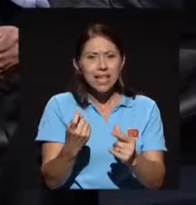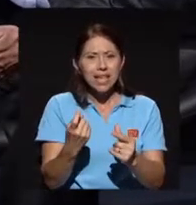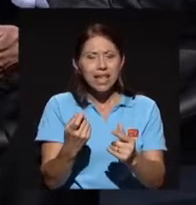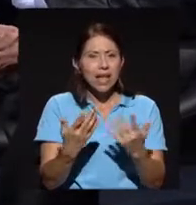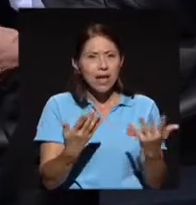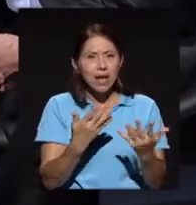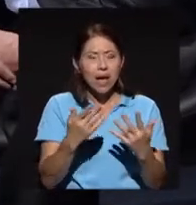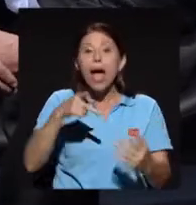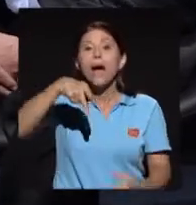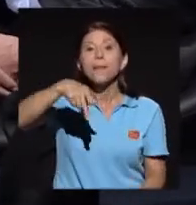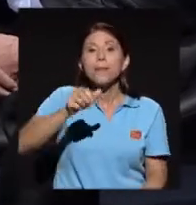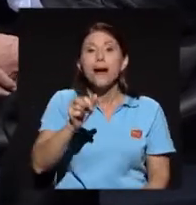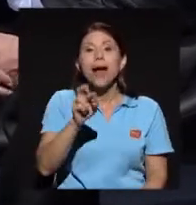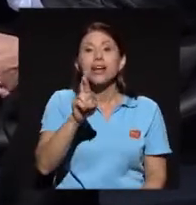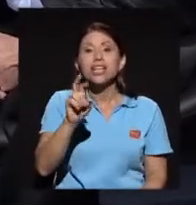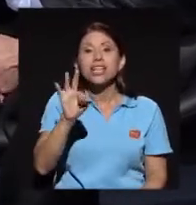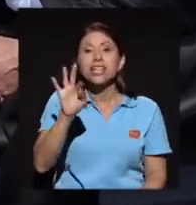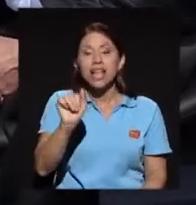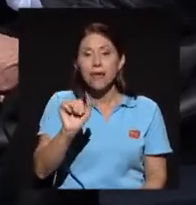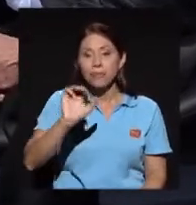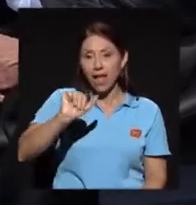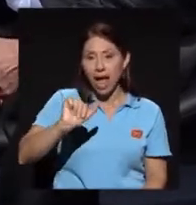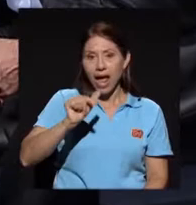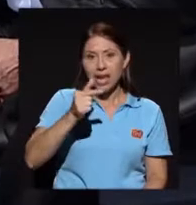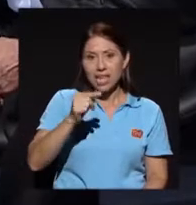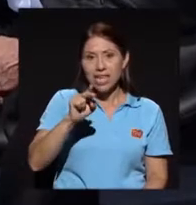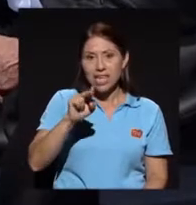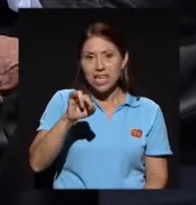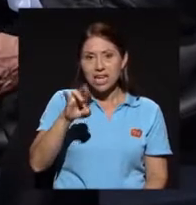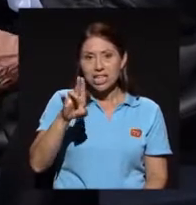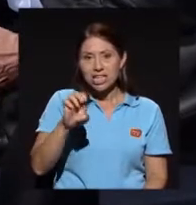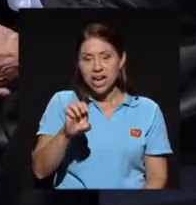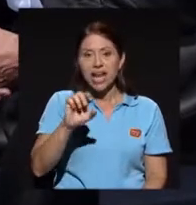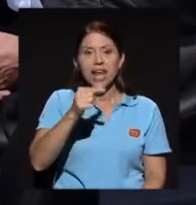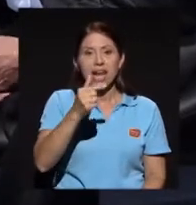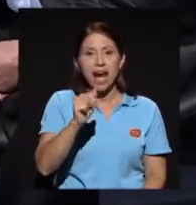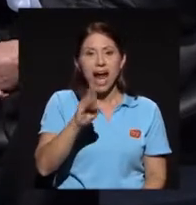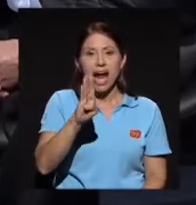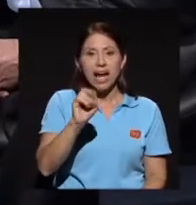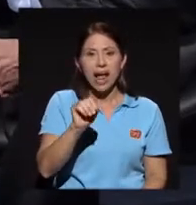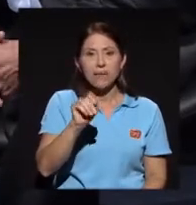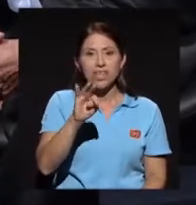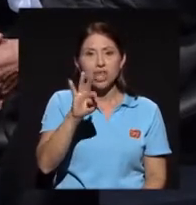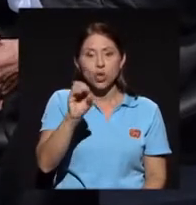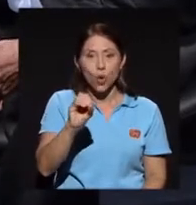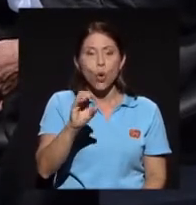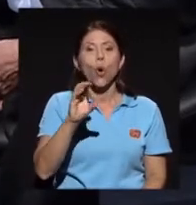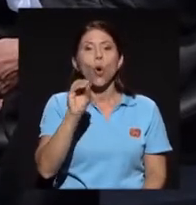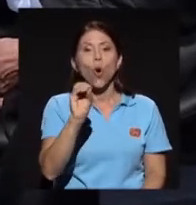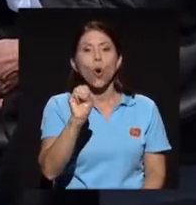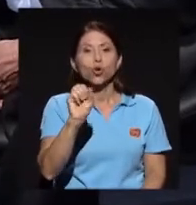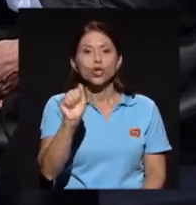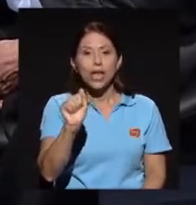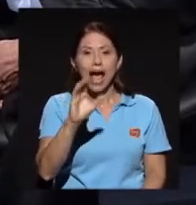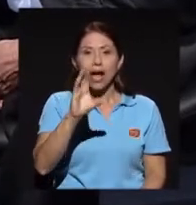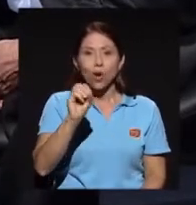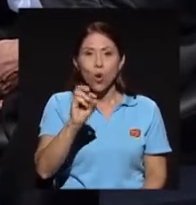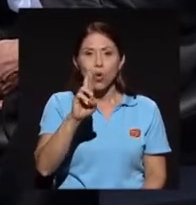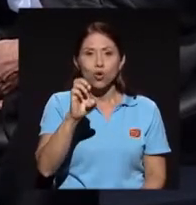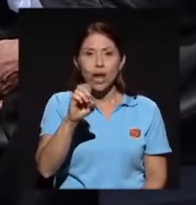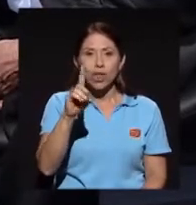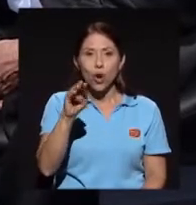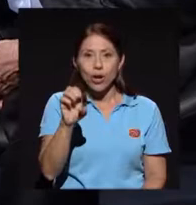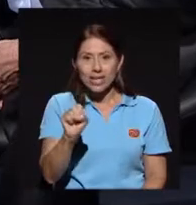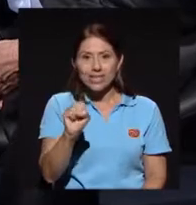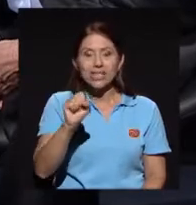en vivo salita aguirre y garabito después vienen osa corredores y golfito y mattín a